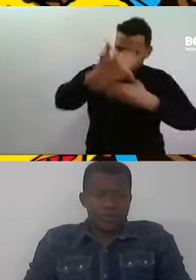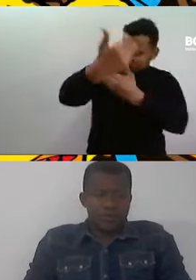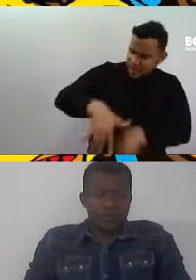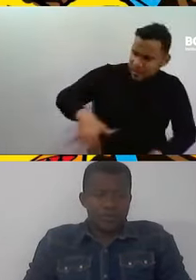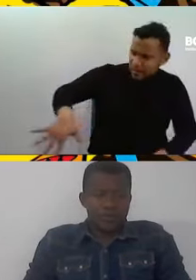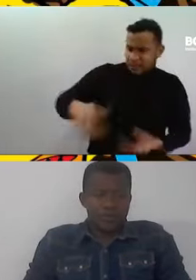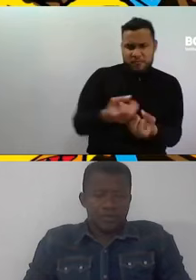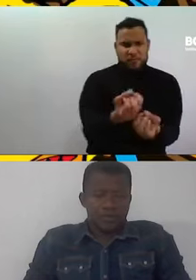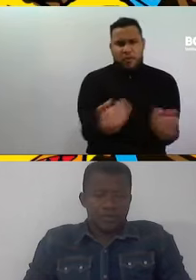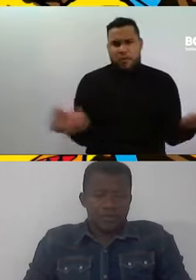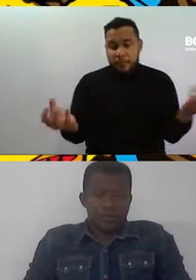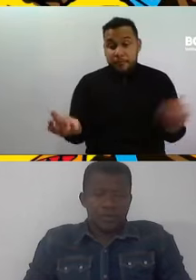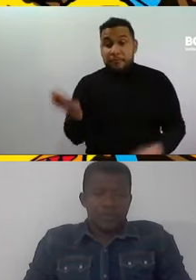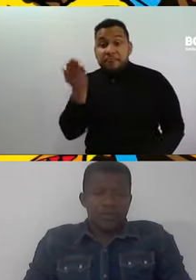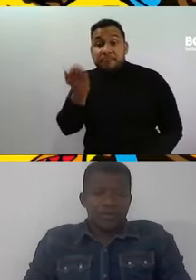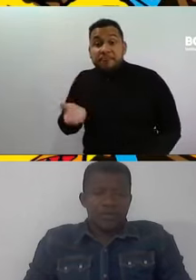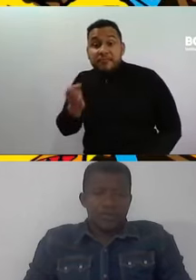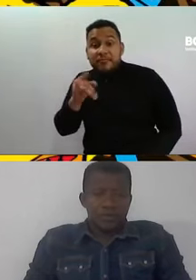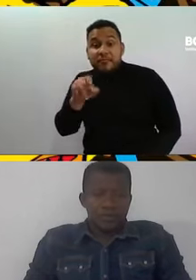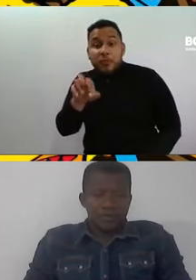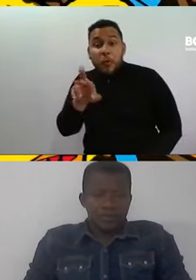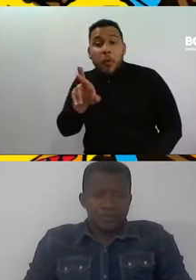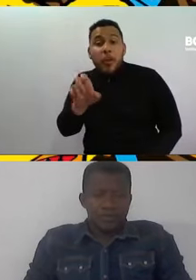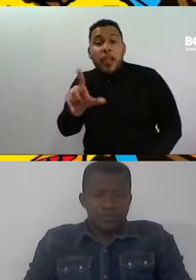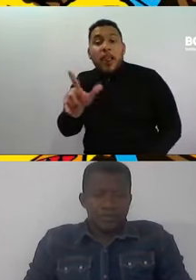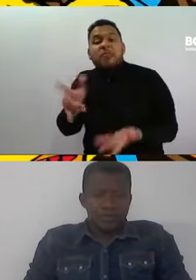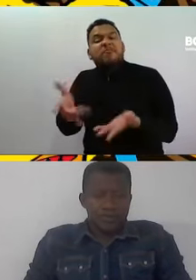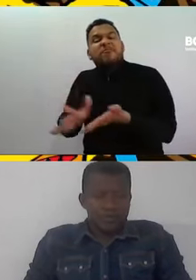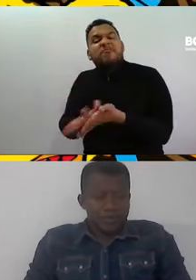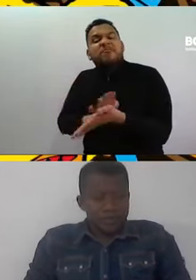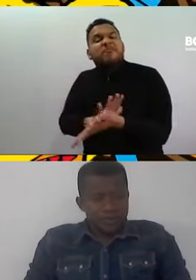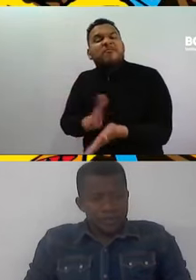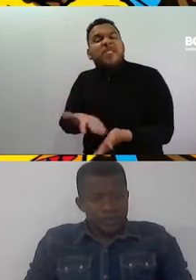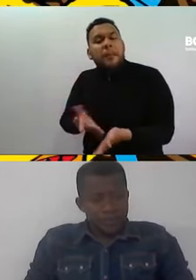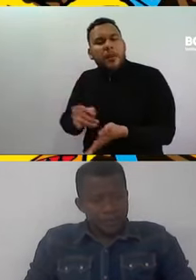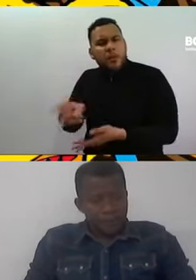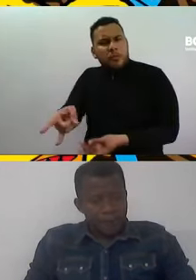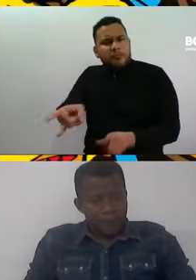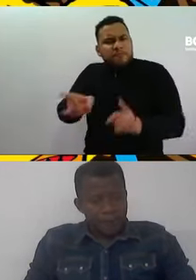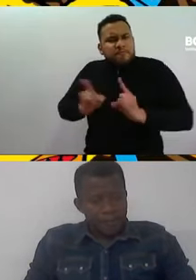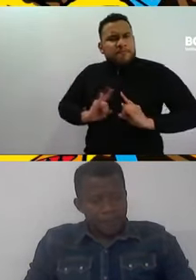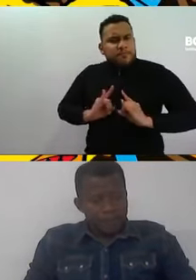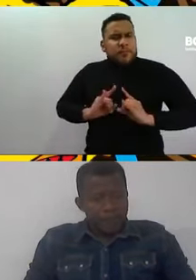monte. Uriel, ¿qué te motiva a escribir